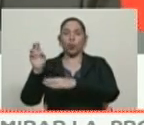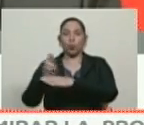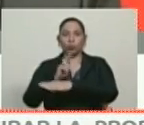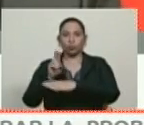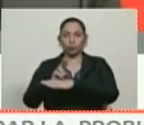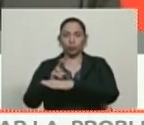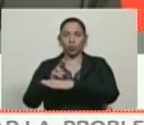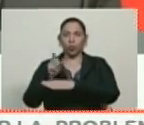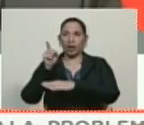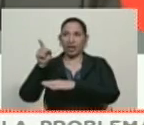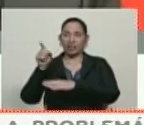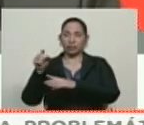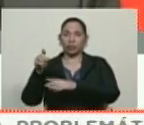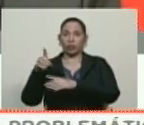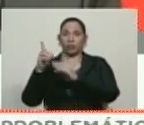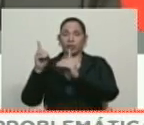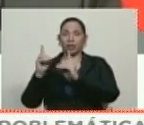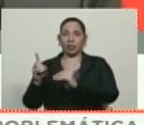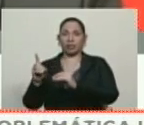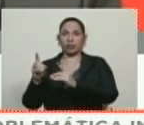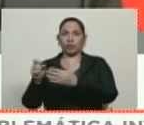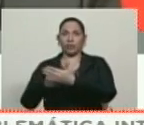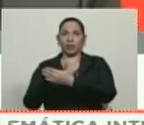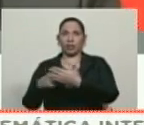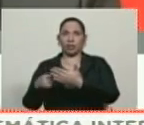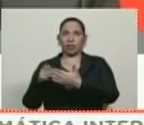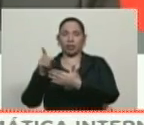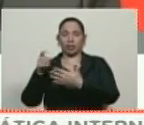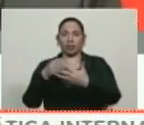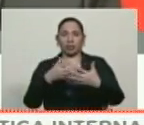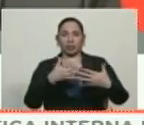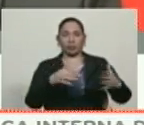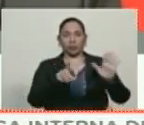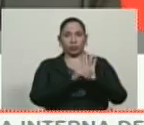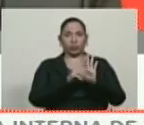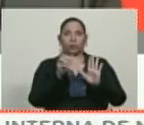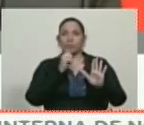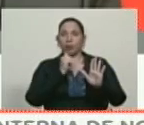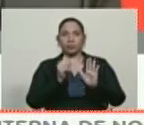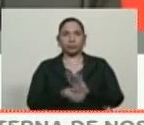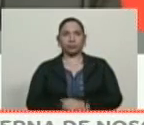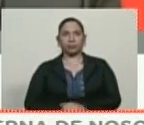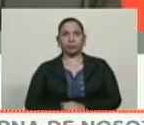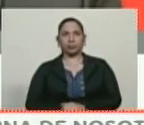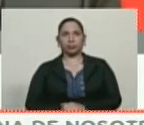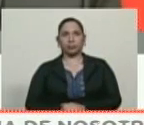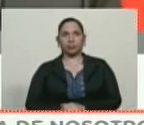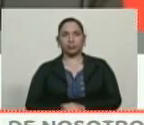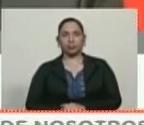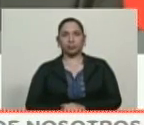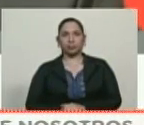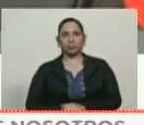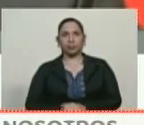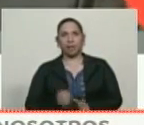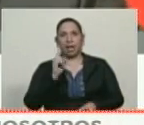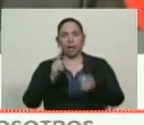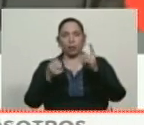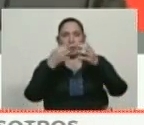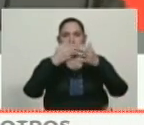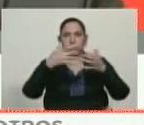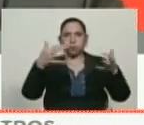esto significa que una resolución no tiene algunos